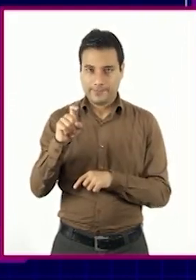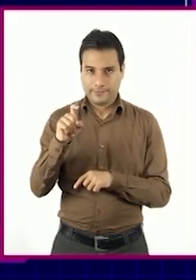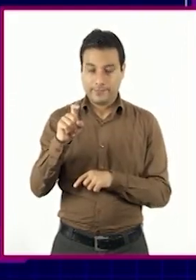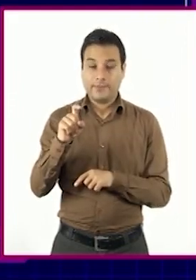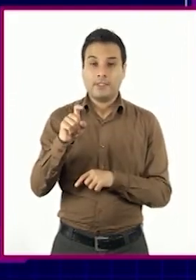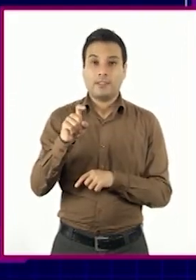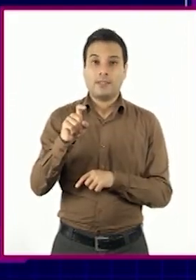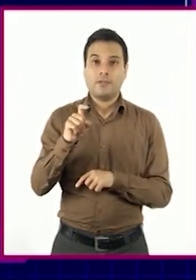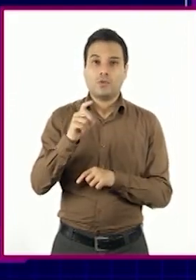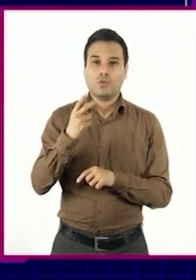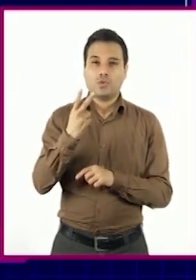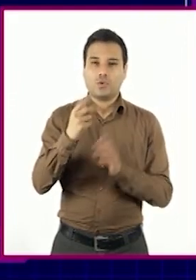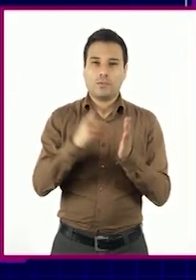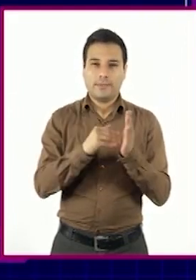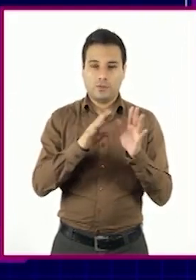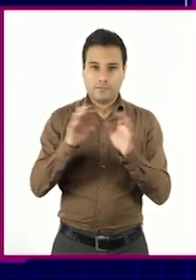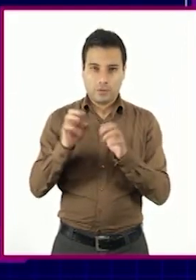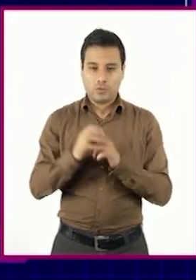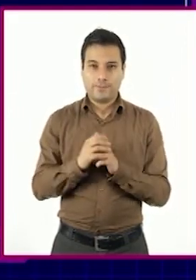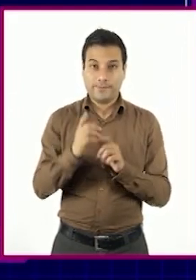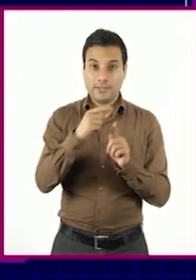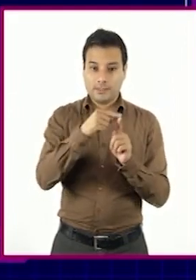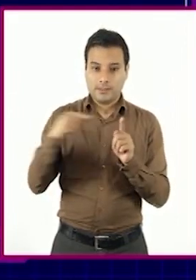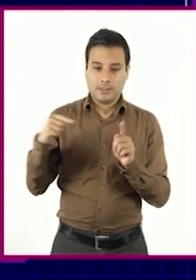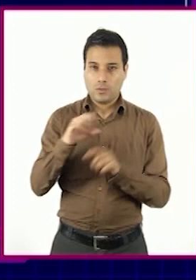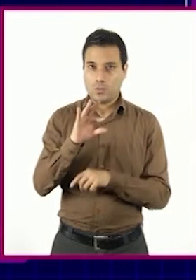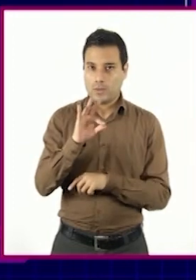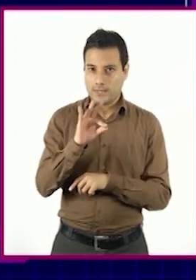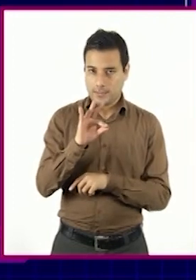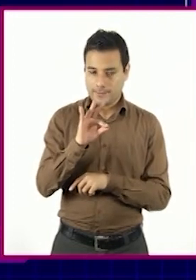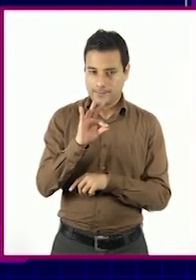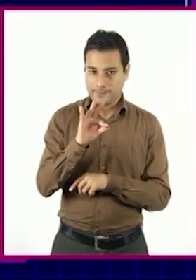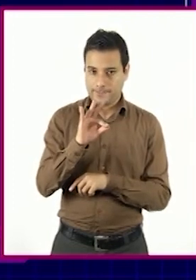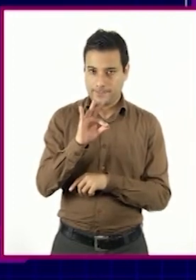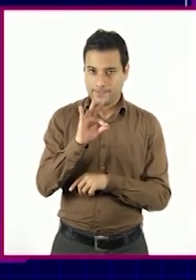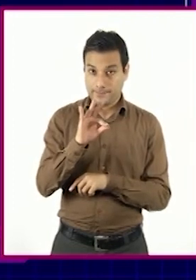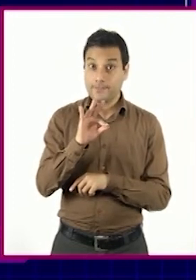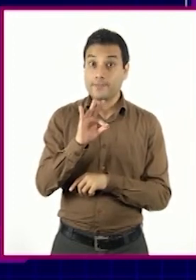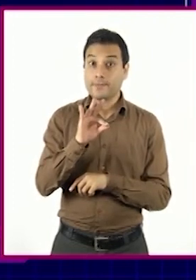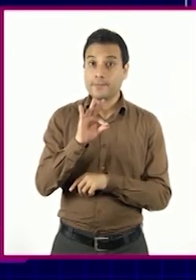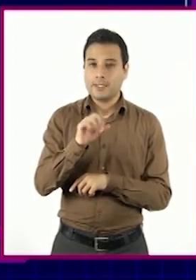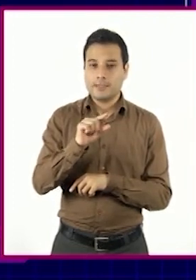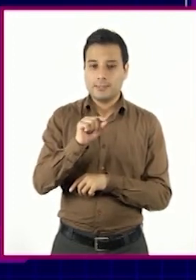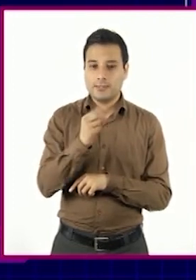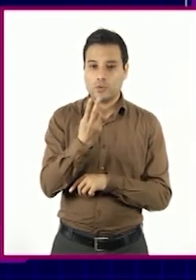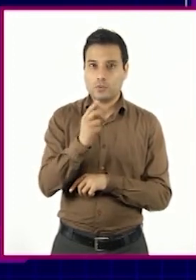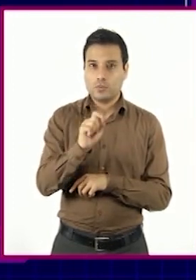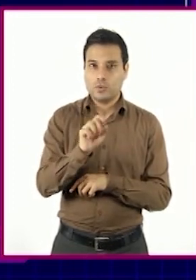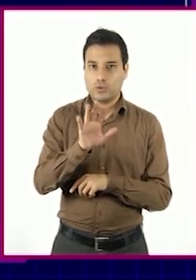resultado 2.900. Se divide entre 40. El porcentaje es